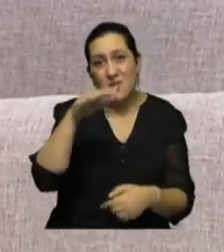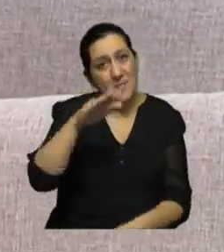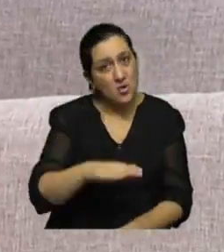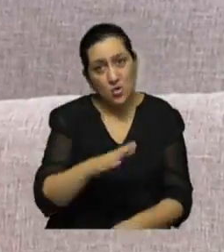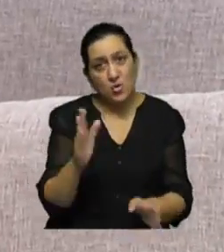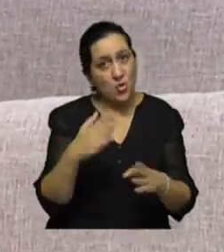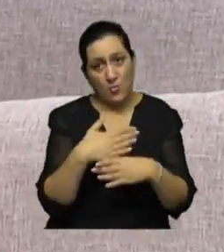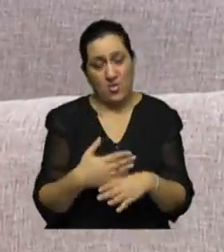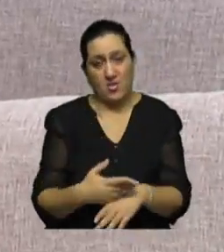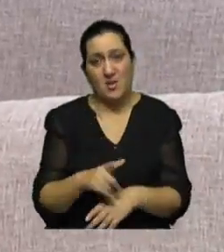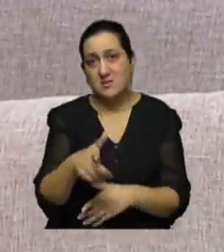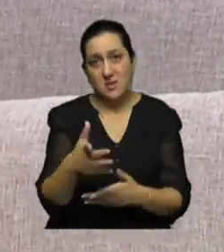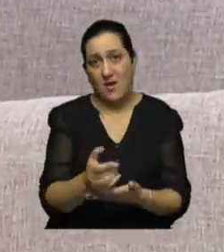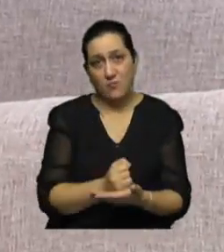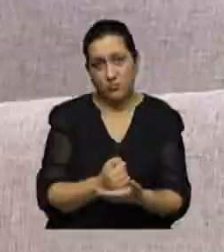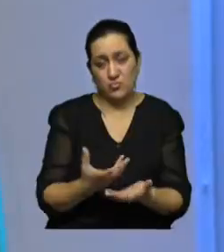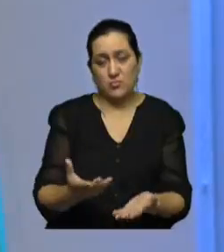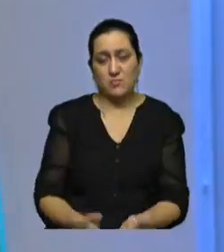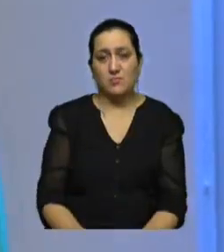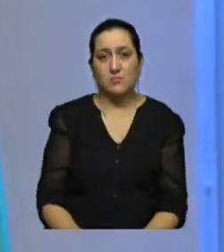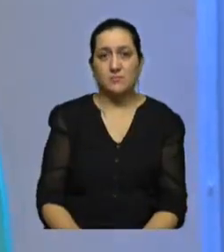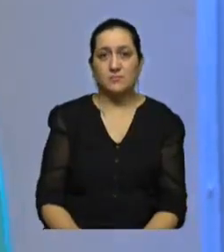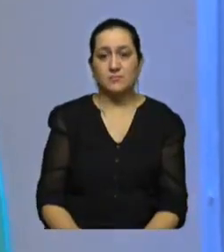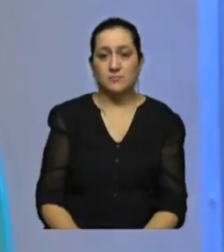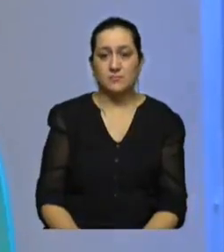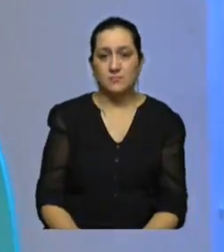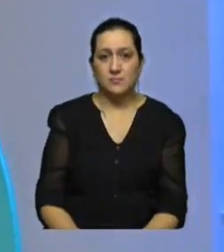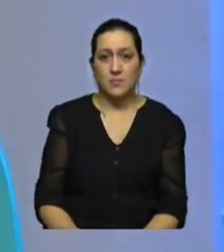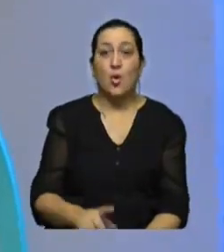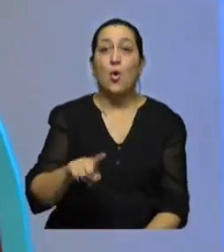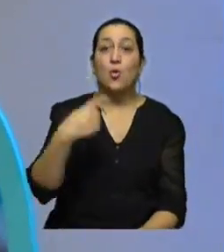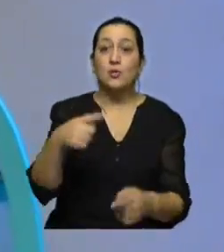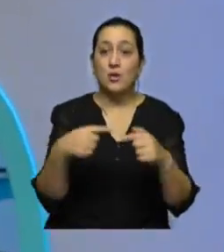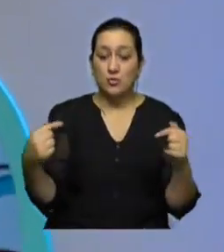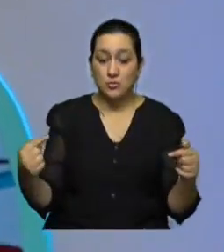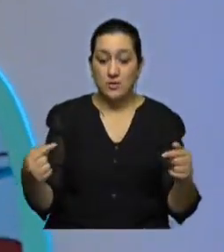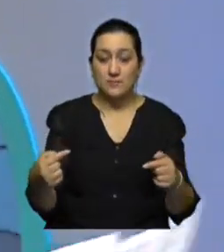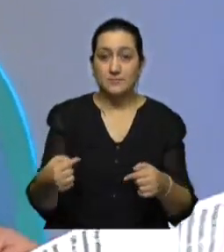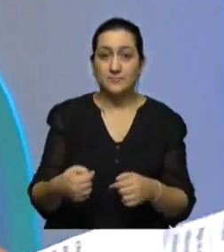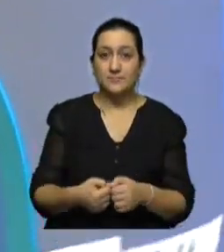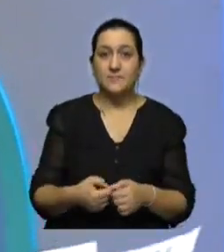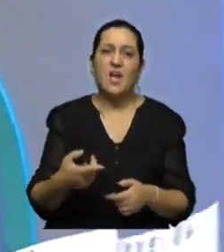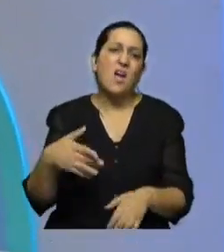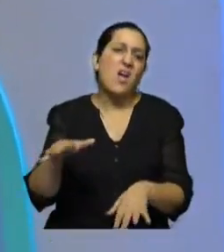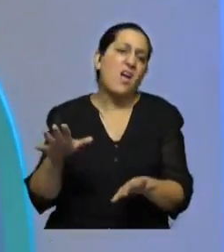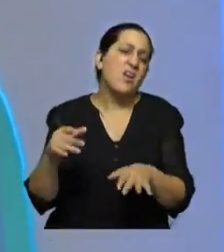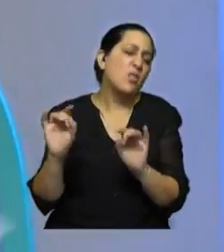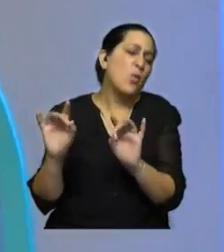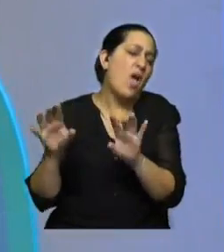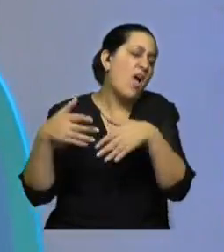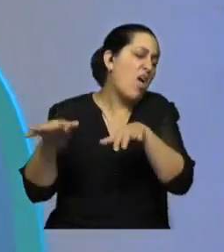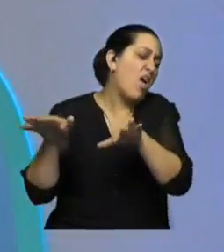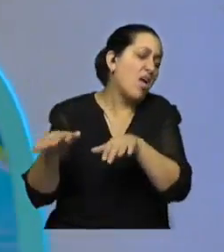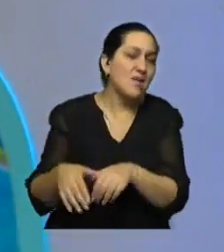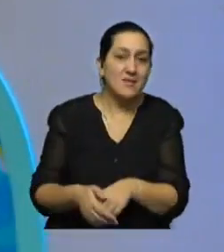años, sigue siendo un menor de edad. Exactamente. Y no se puede. Y otra cosa que también pasa así como, ¡ay! La naturalizamos.